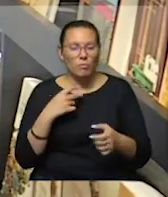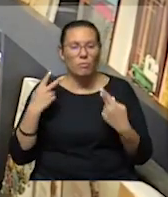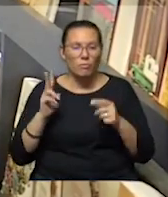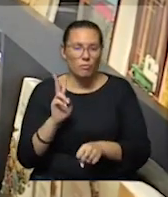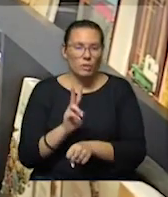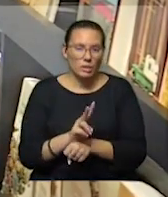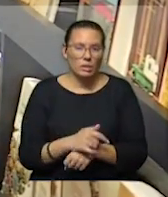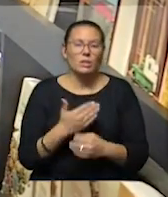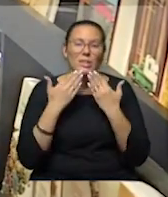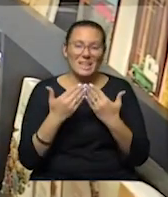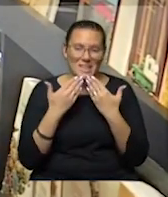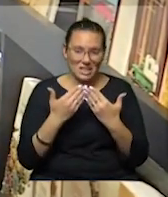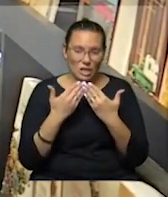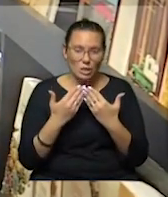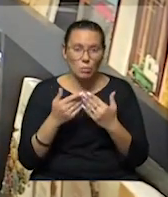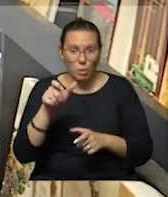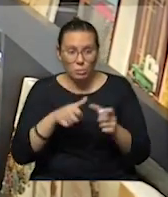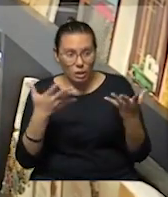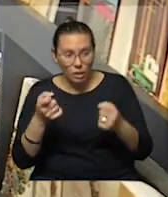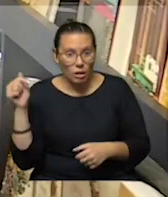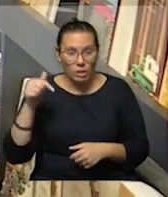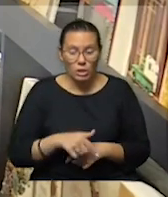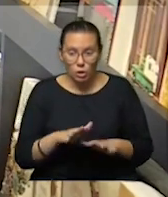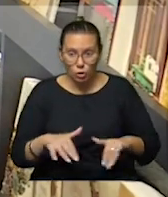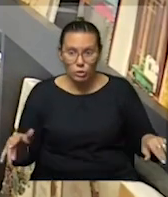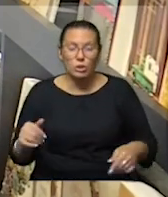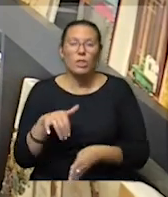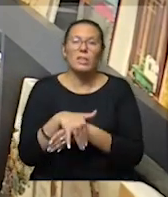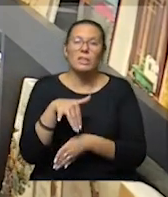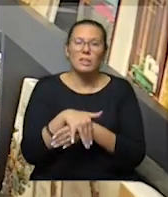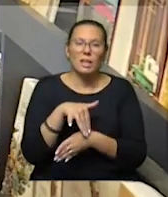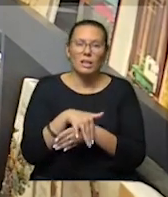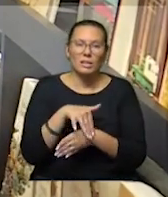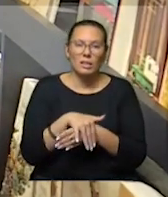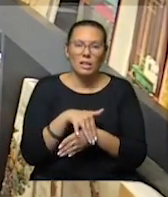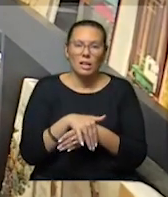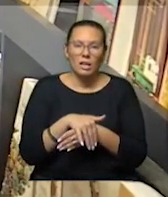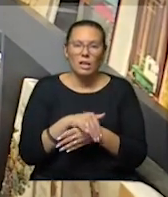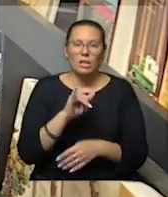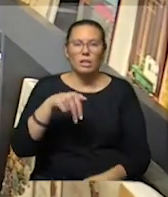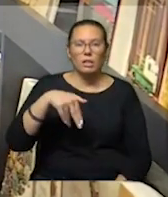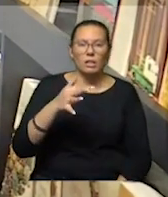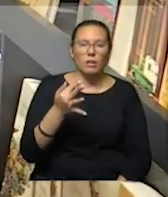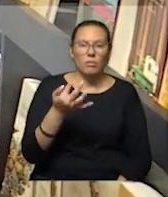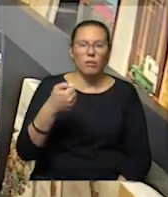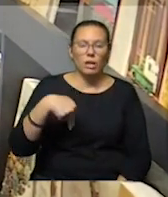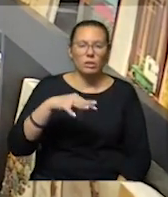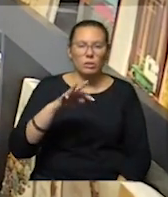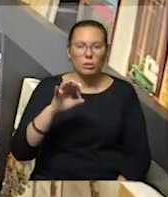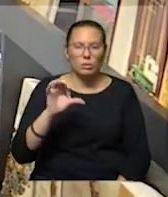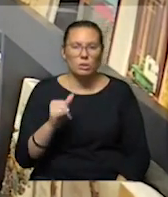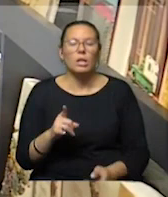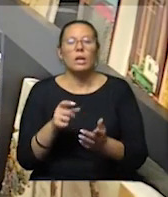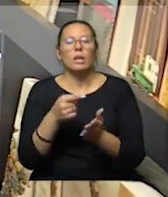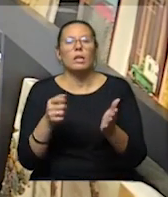con ustedes Gracias gracias y bueno para quieran venir con los chicos de tarde va a ver este gente infantoz y Gigantes de la diaria van a estar con